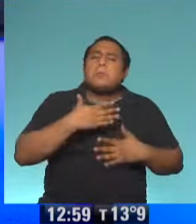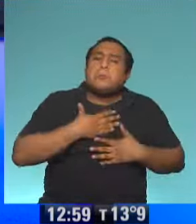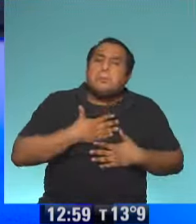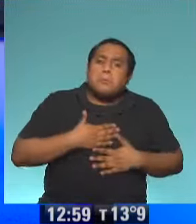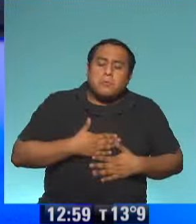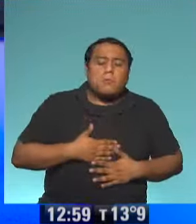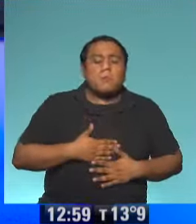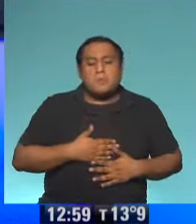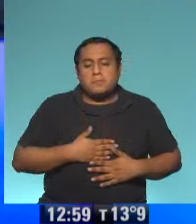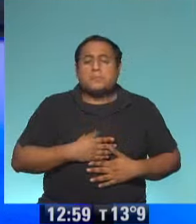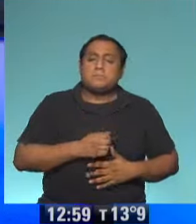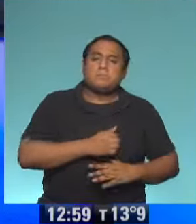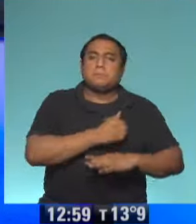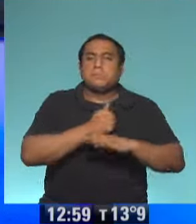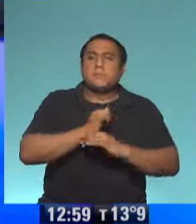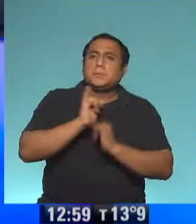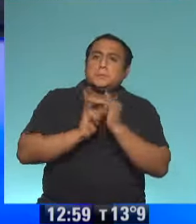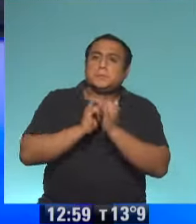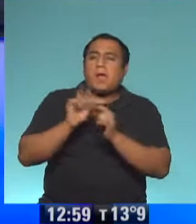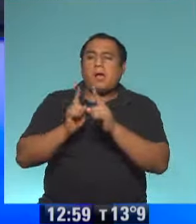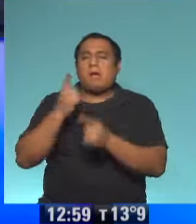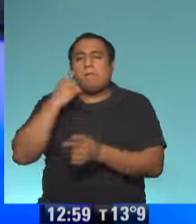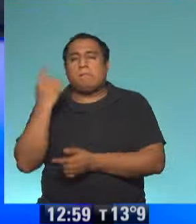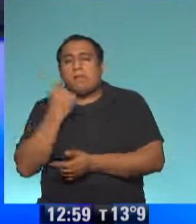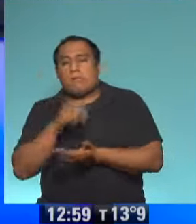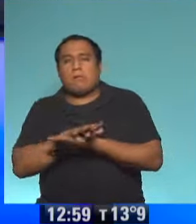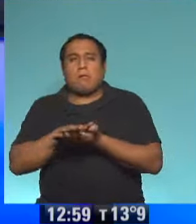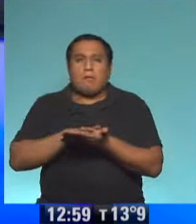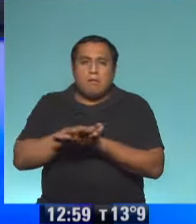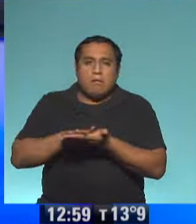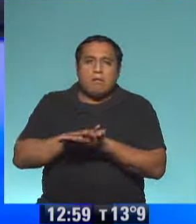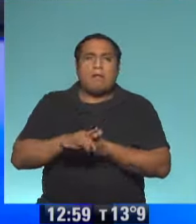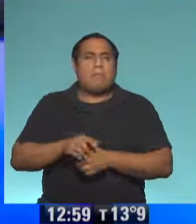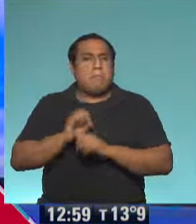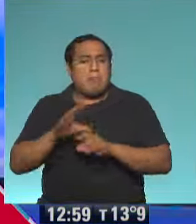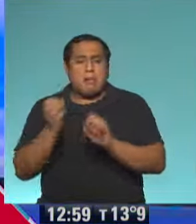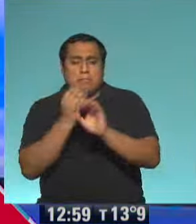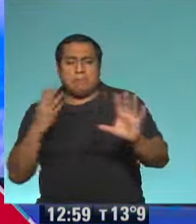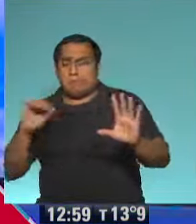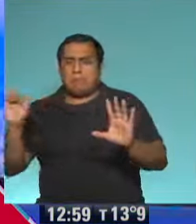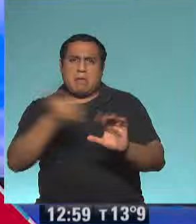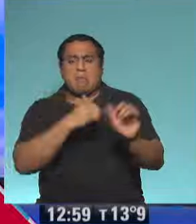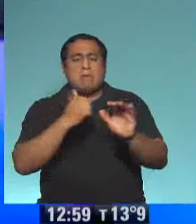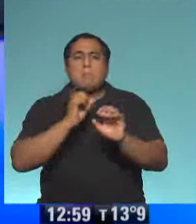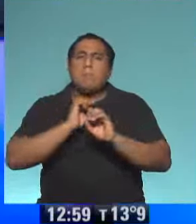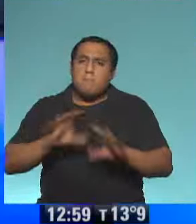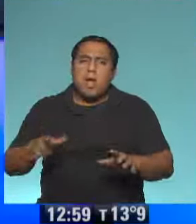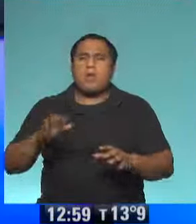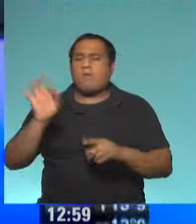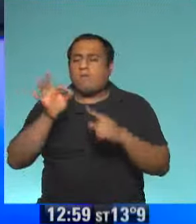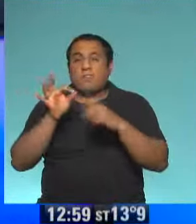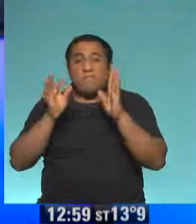un discurso sobre las avivadas de la gente, lo mal que está colocarse en la fila, las falsas moscas blancas y todas